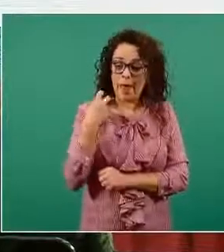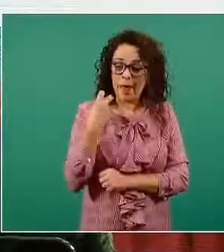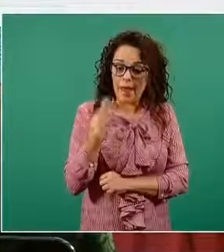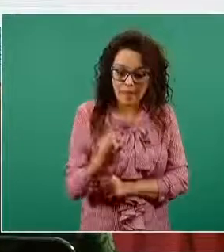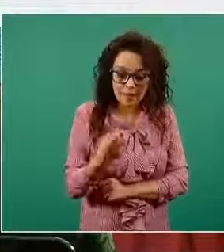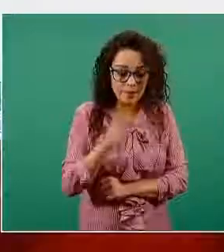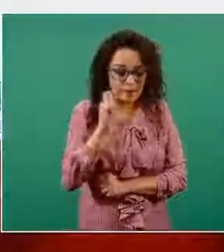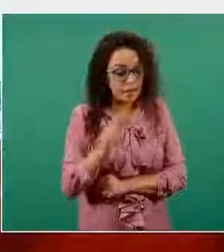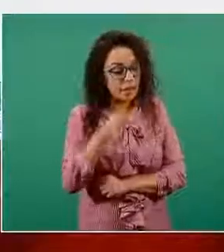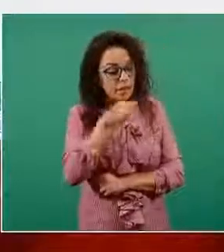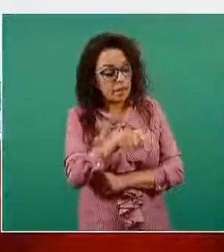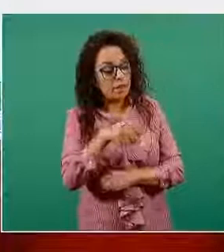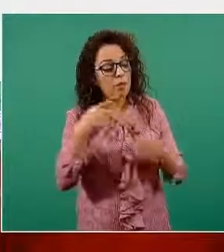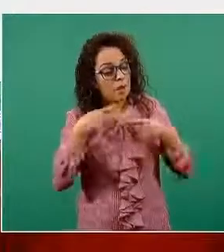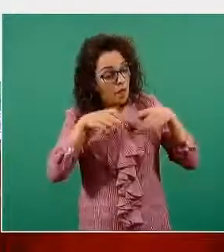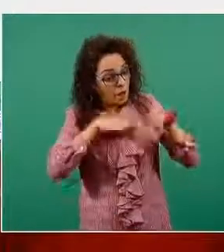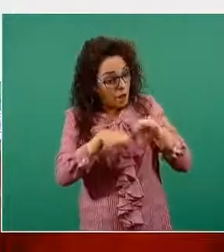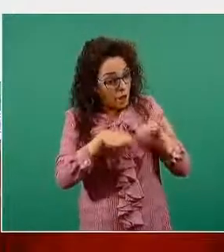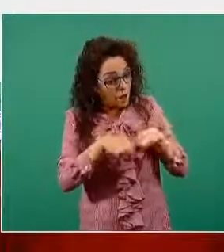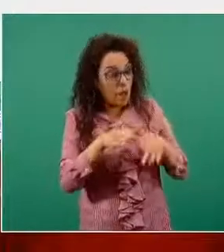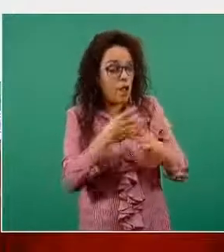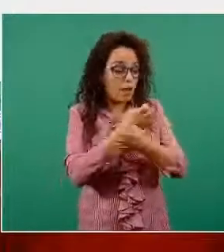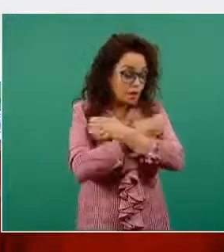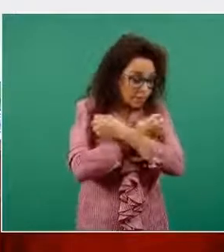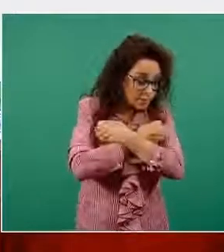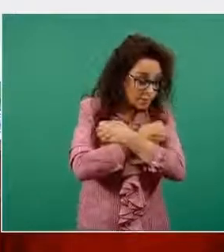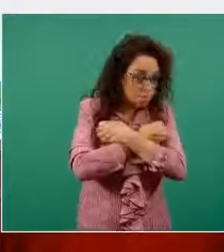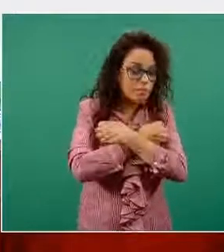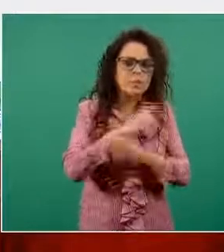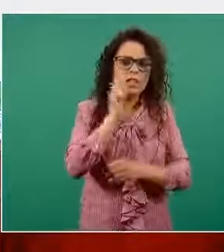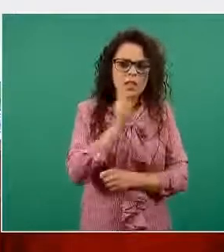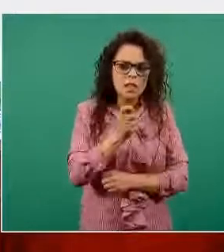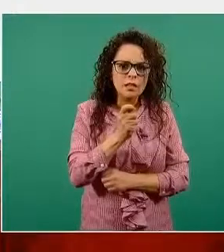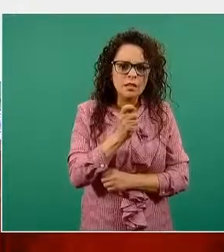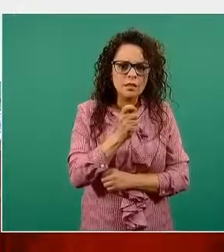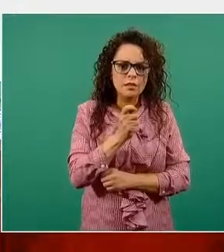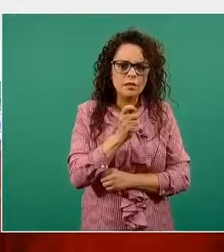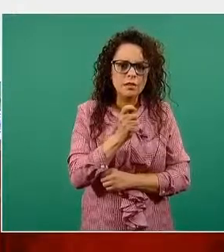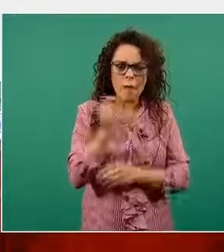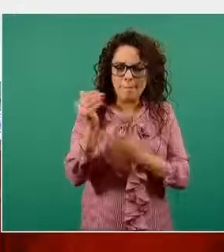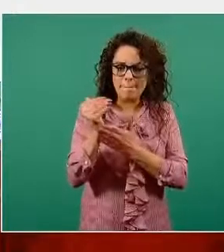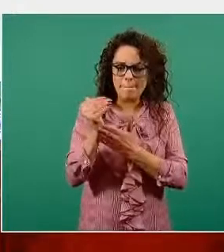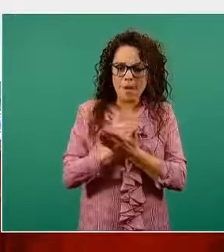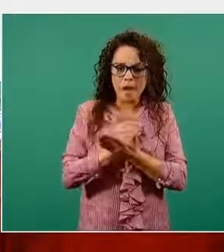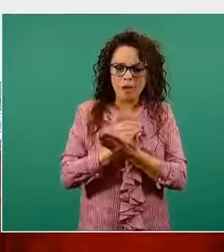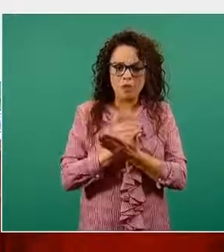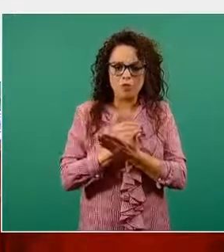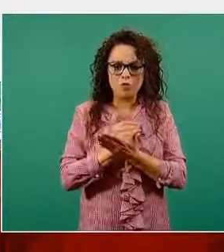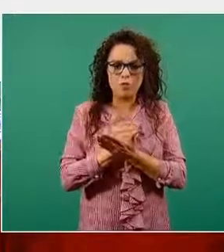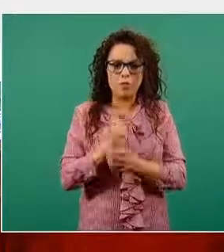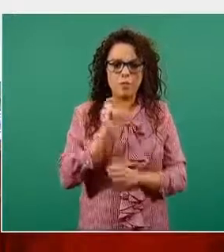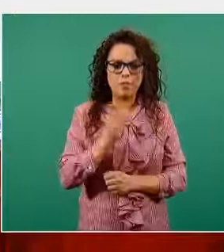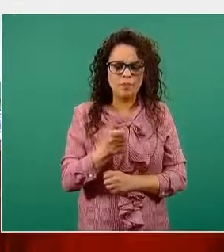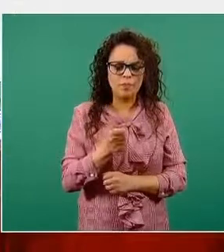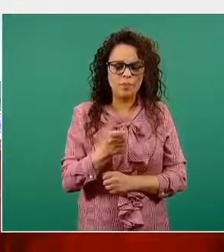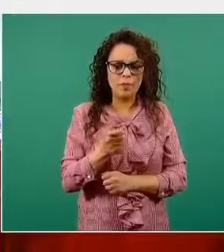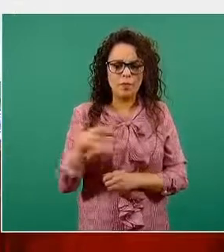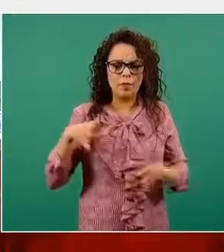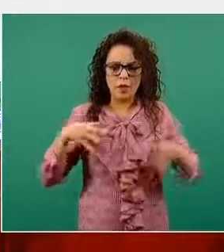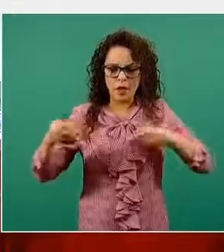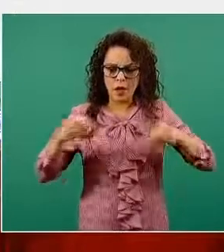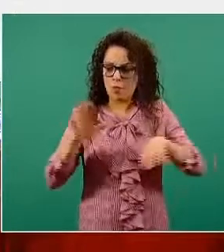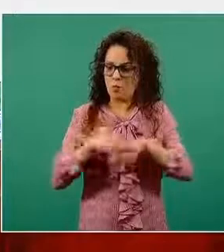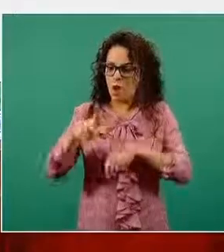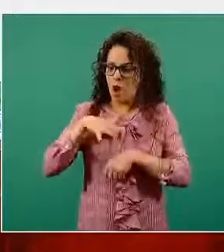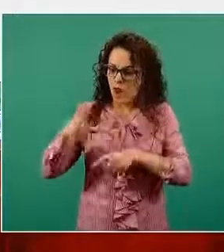caso del personal educativo, no es el reducir la actividad epidémica en condiciones de alta transmisión, sino